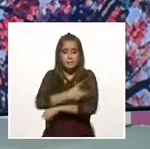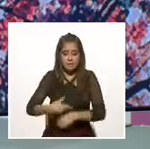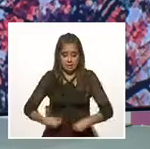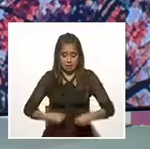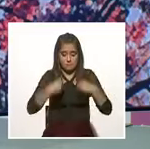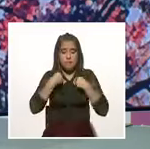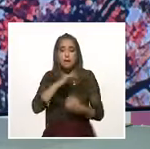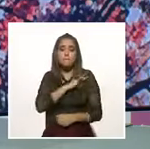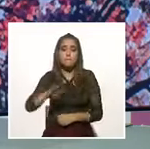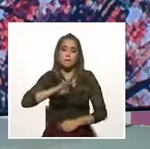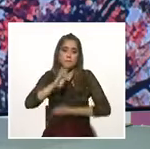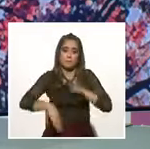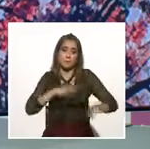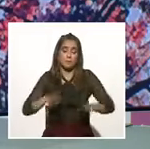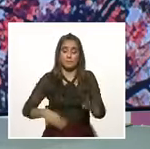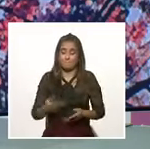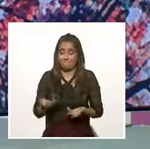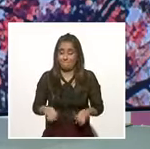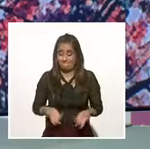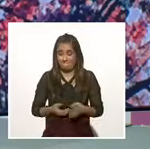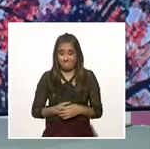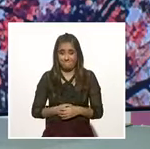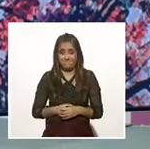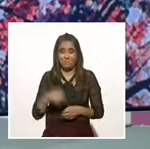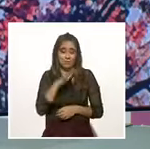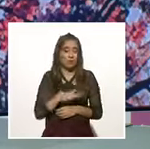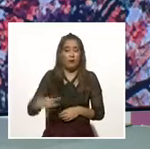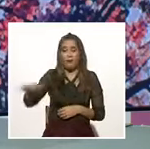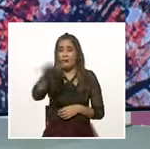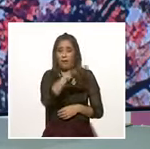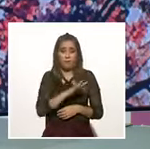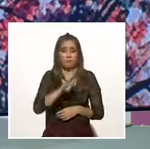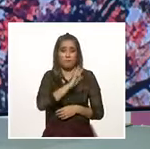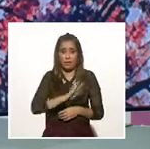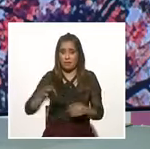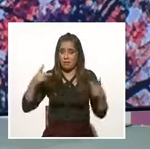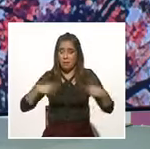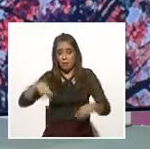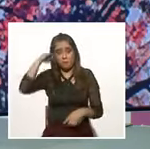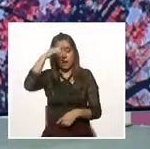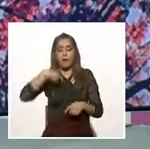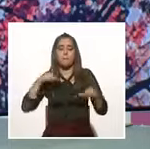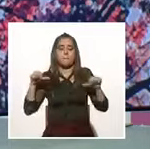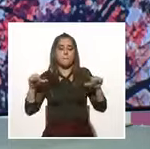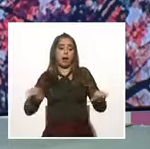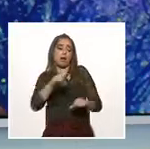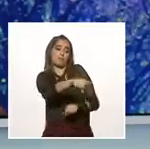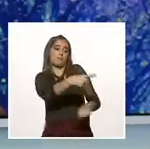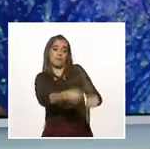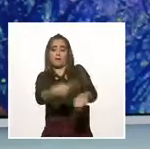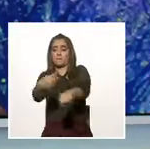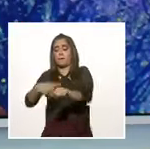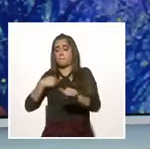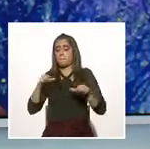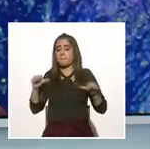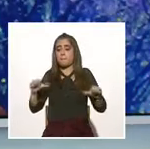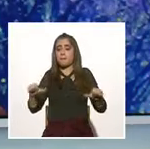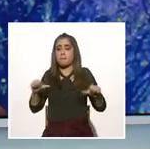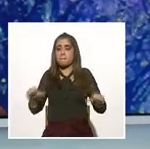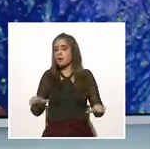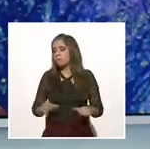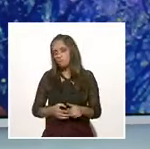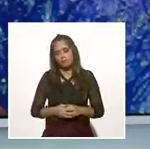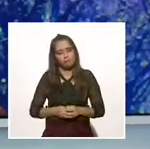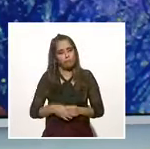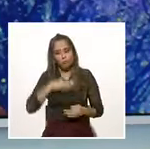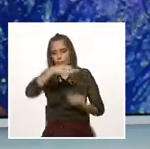vida. La vida. Y es general. Sí. ¿No? Nadie está exento de este virus. Y luego, pues hay gente que es muy linda y que ayuda y